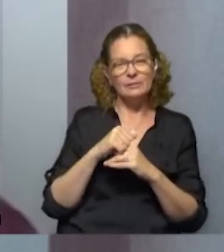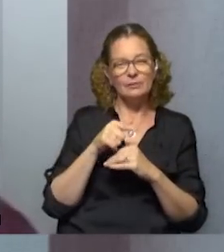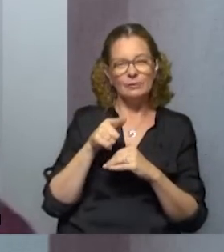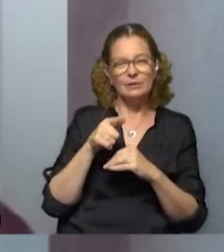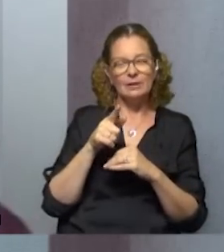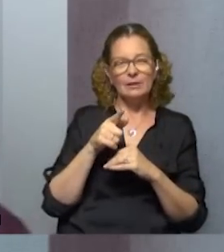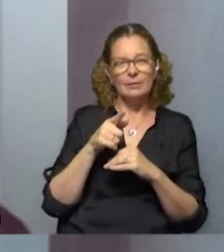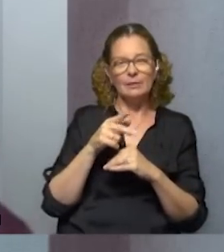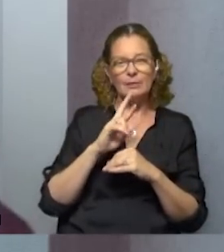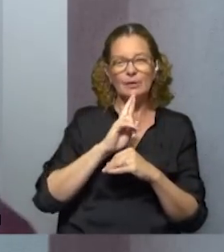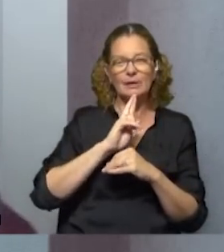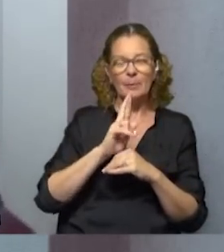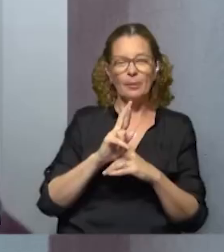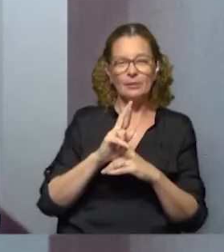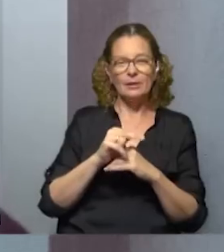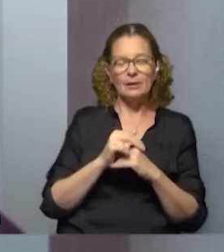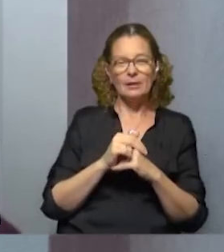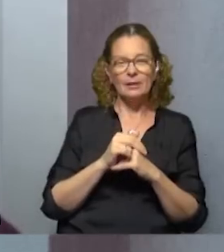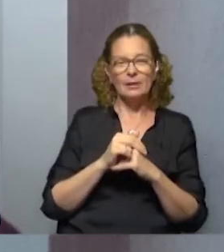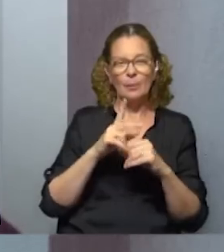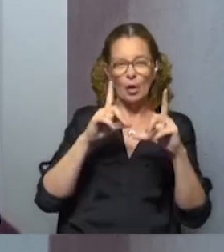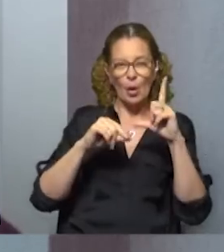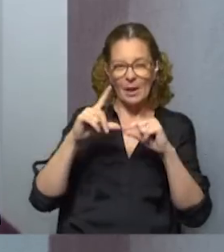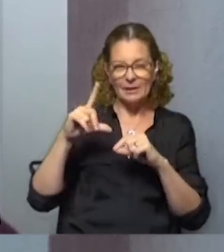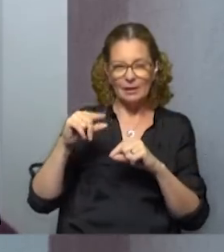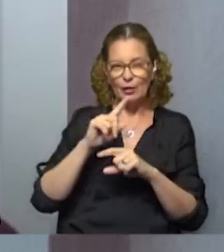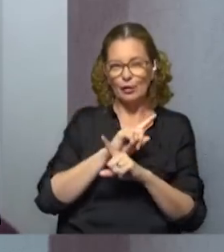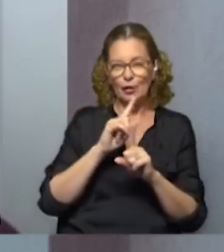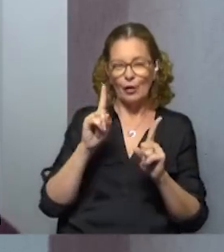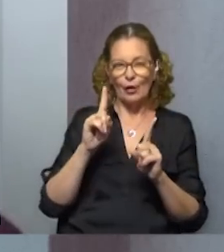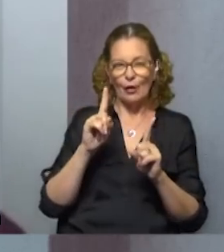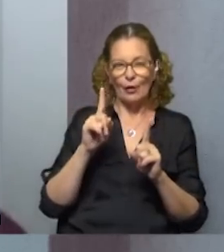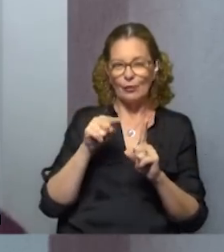usted nos la daría una encuesta no